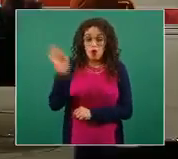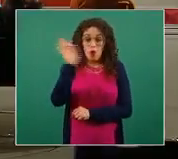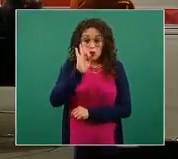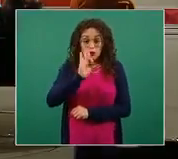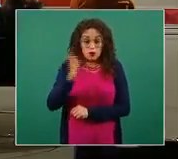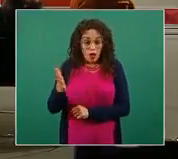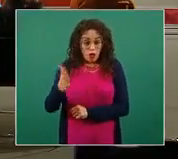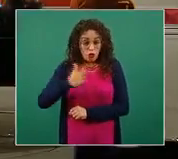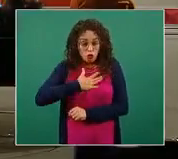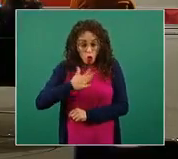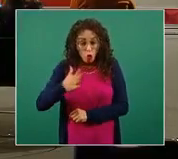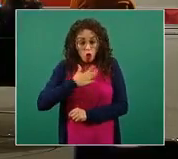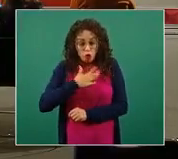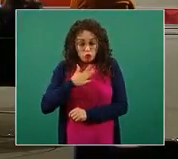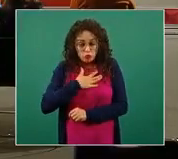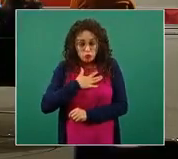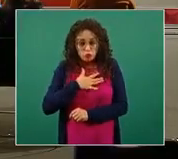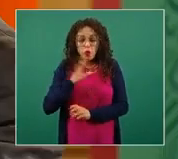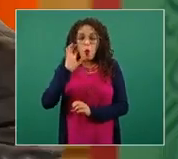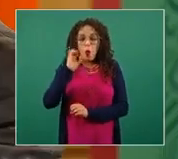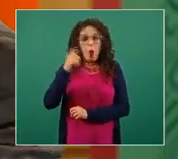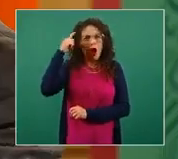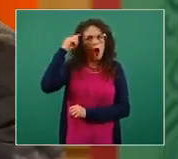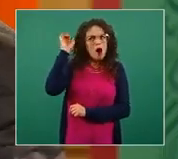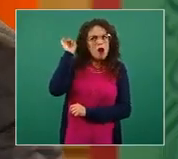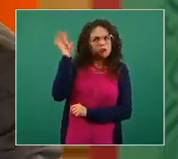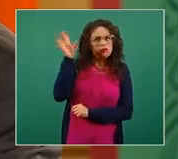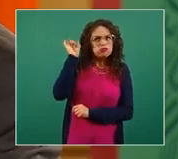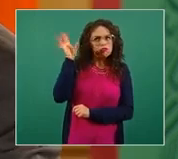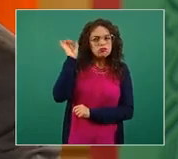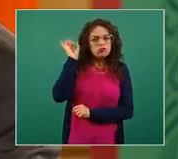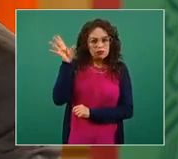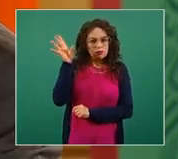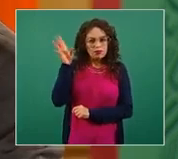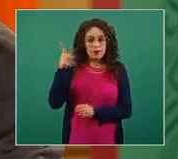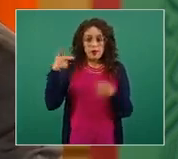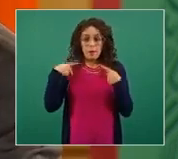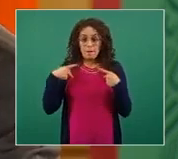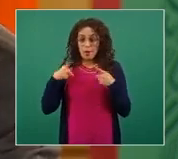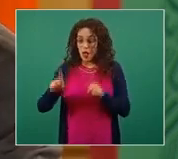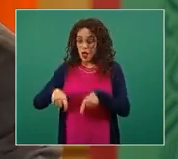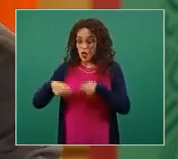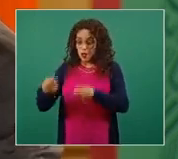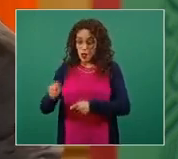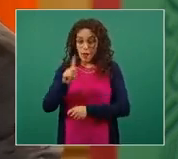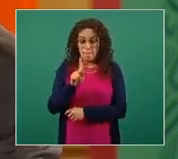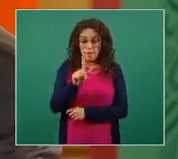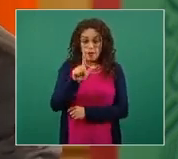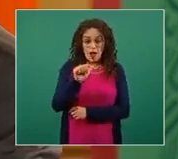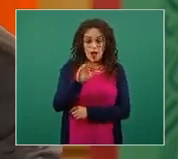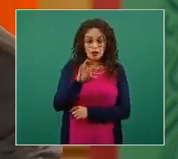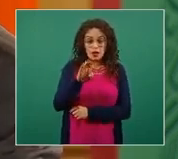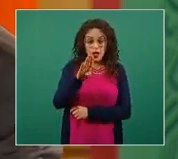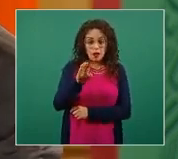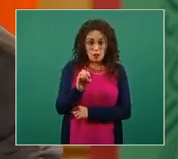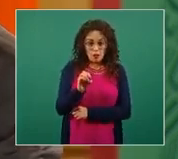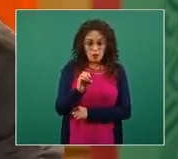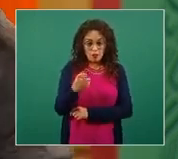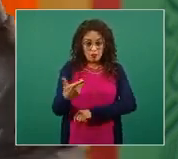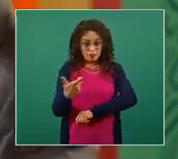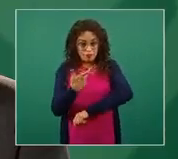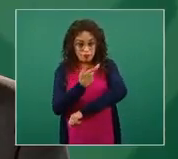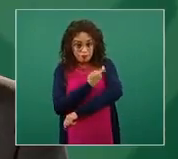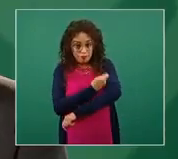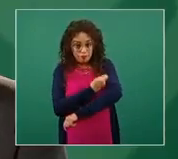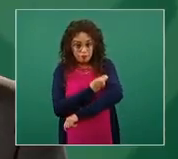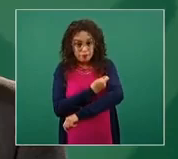cabeza, podría ser sobreestimado en una persona que le tocó placebo, que es la sustancia inerte, porque